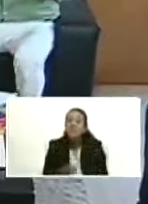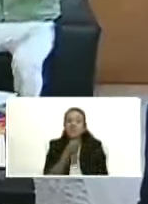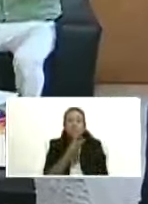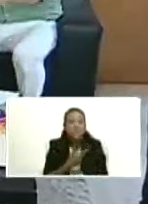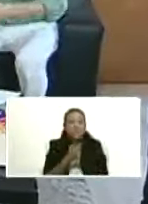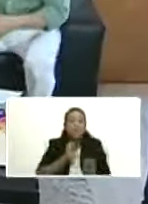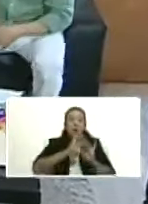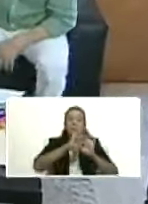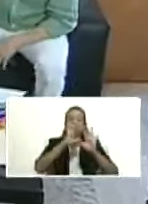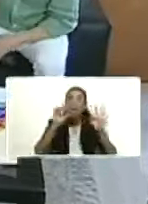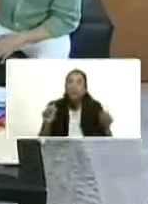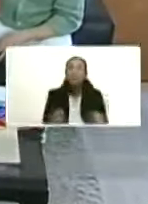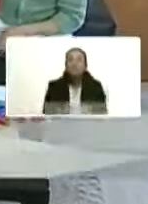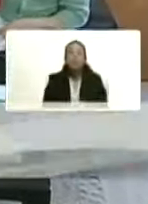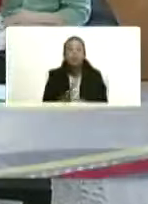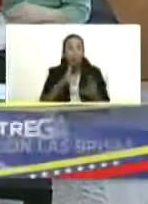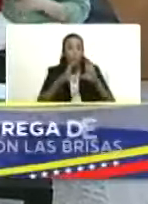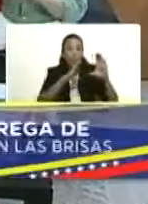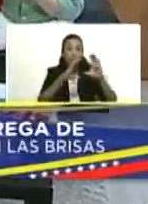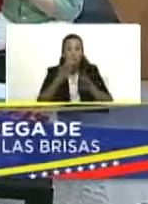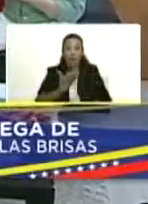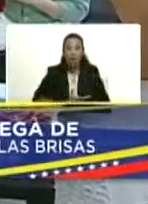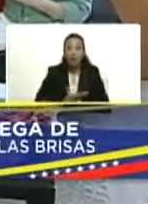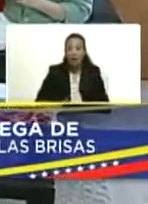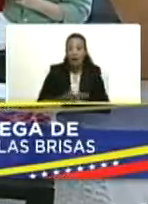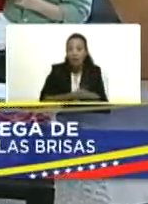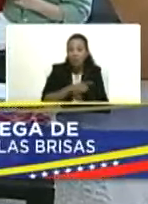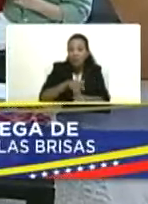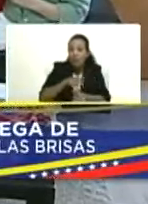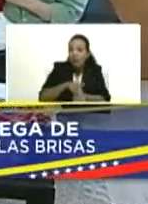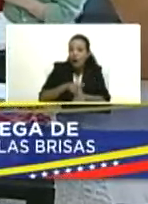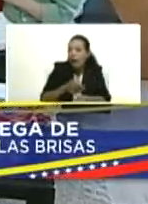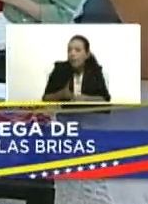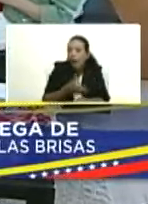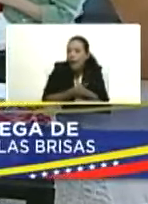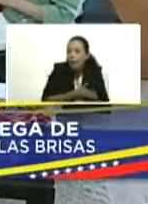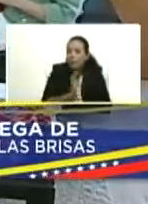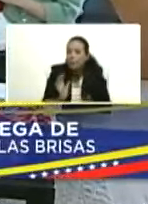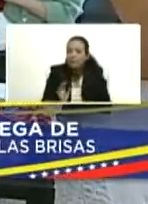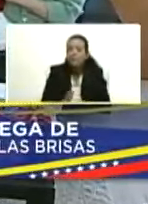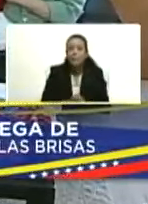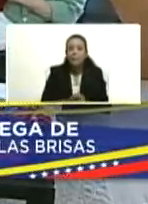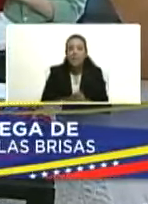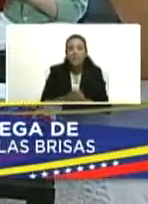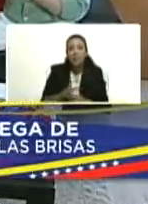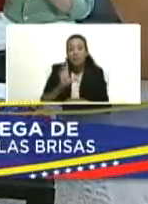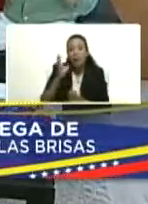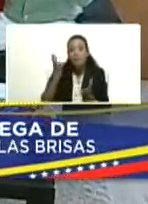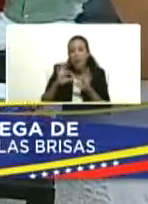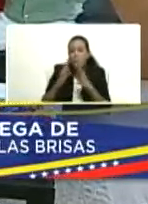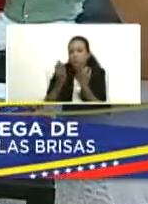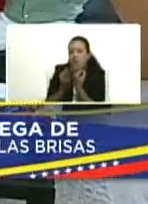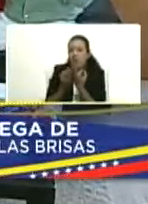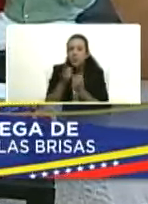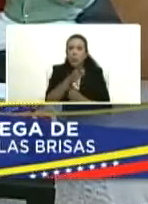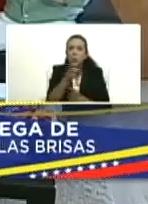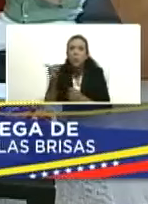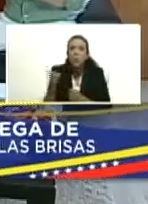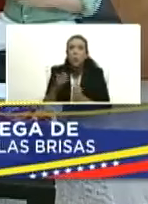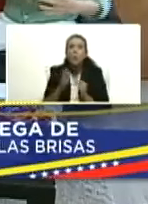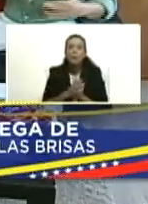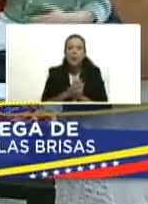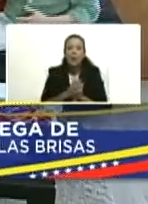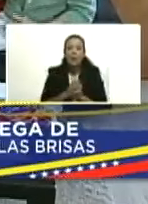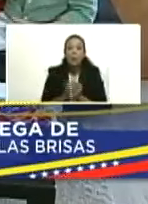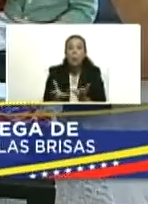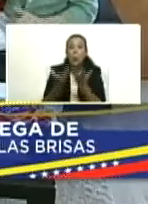milagroso. Yo conversaba con el alcalde hace ratico y con él y su familia. Con él, me